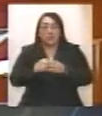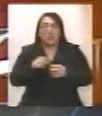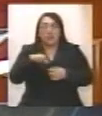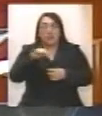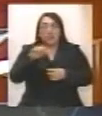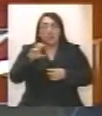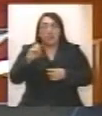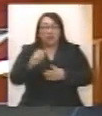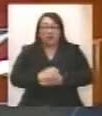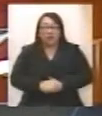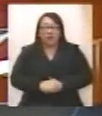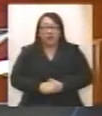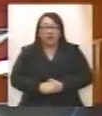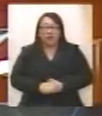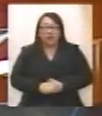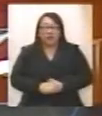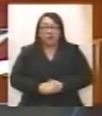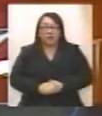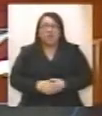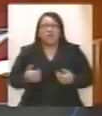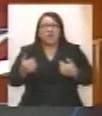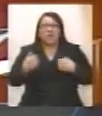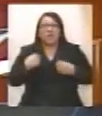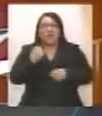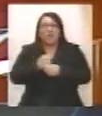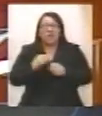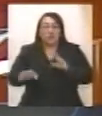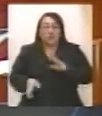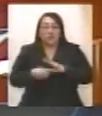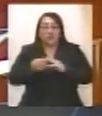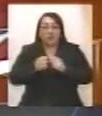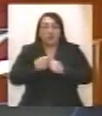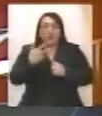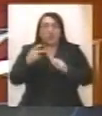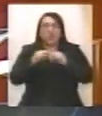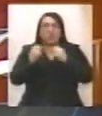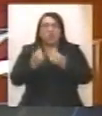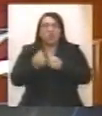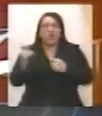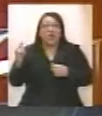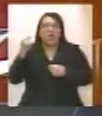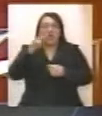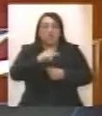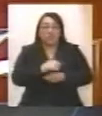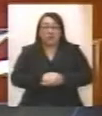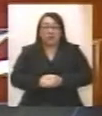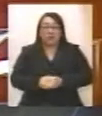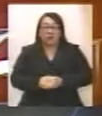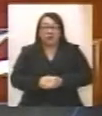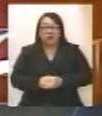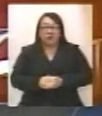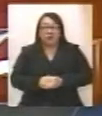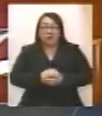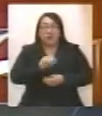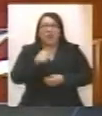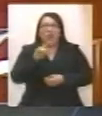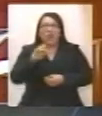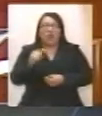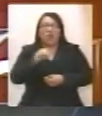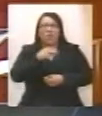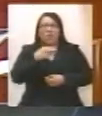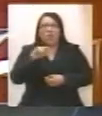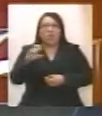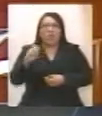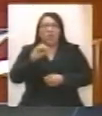Pisco. Tenemos la meta de adjudicar el tercer grupo de aeropuertos, Jauja,